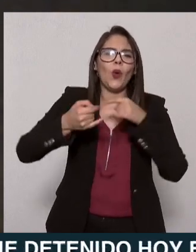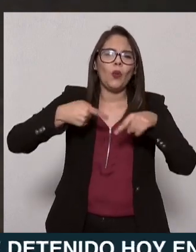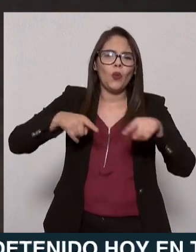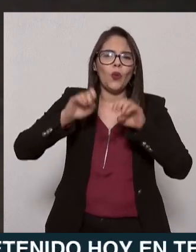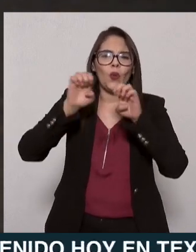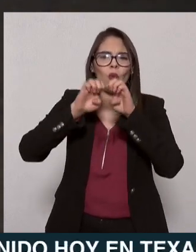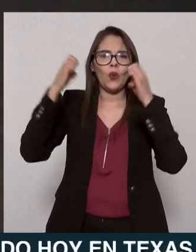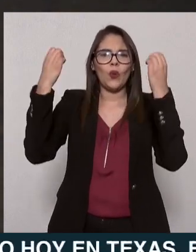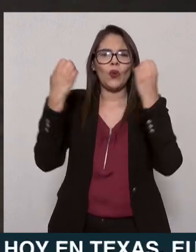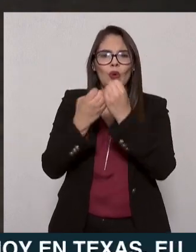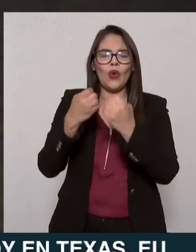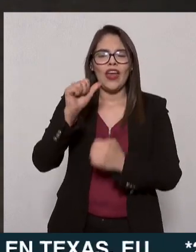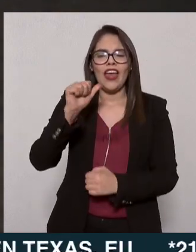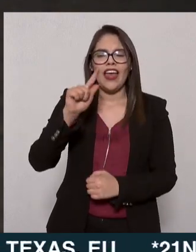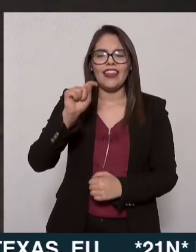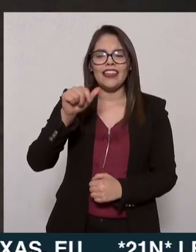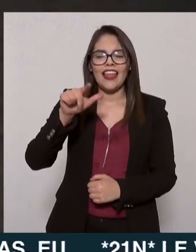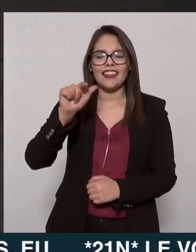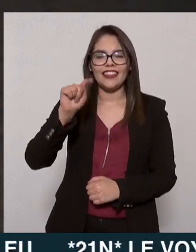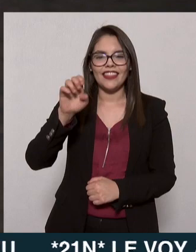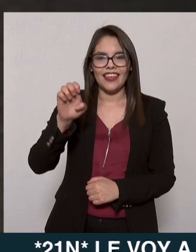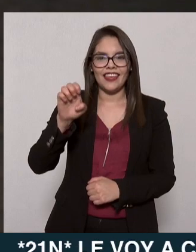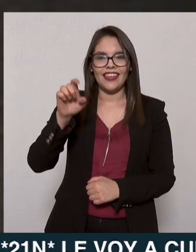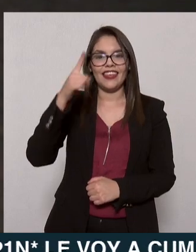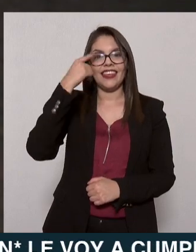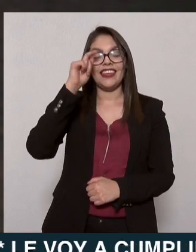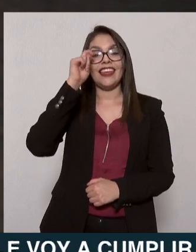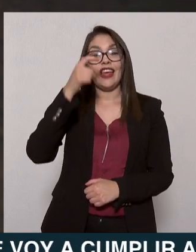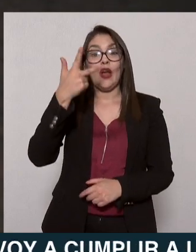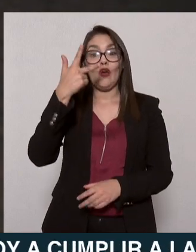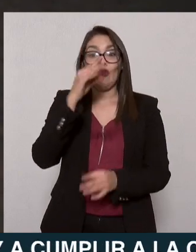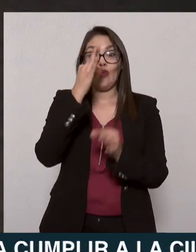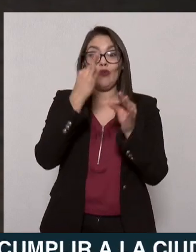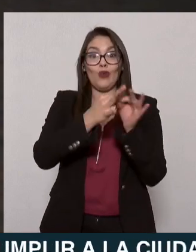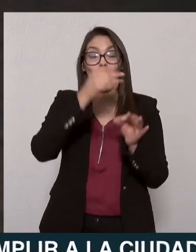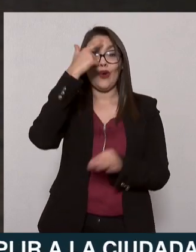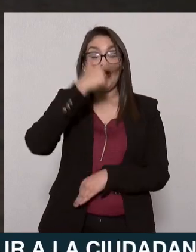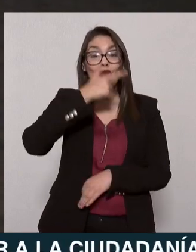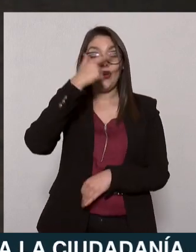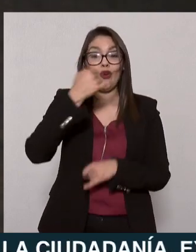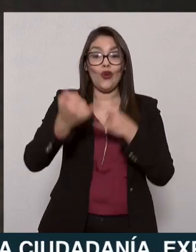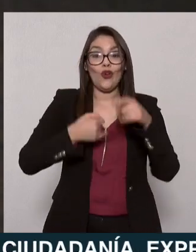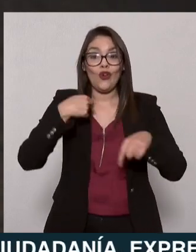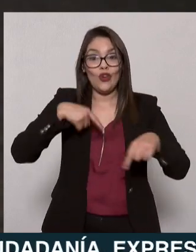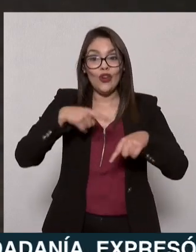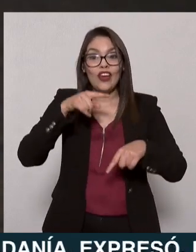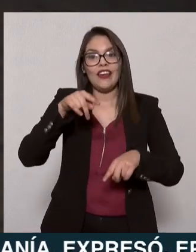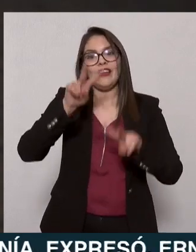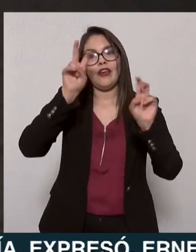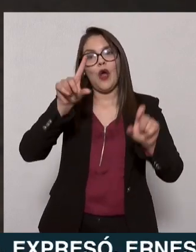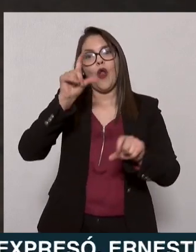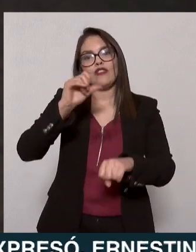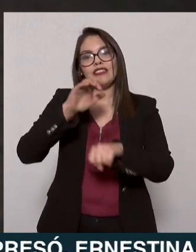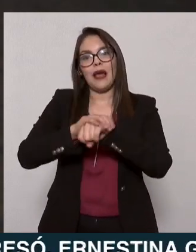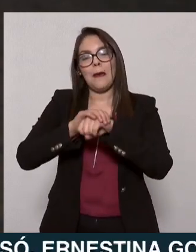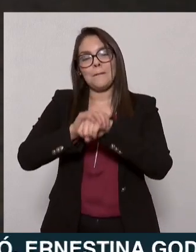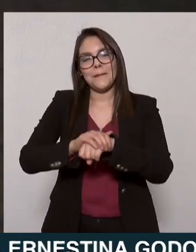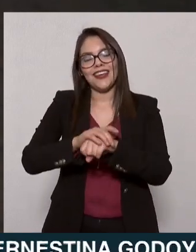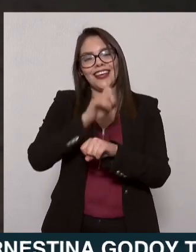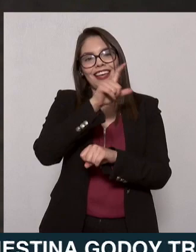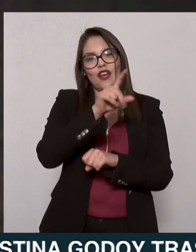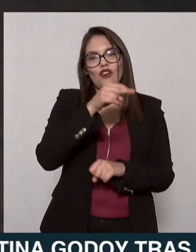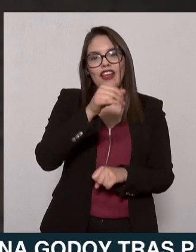del Atlante, en el Andrés Quintana Roo, en punto de las 8 de la noche será este partido llamado Los Amigos de Ronaldinho contra